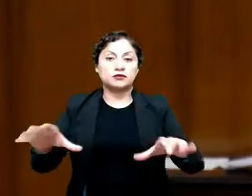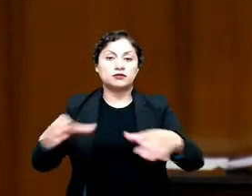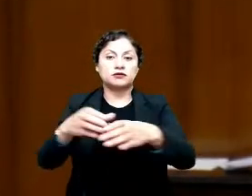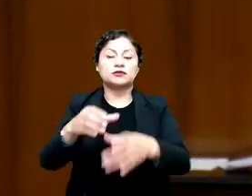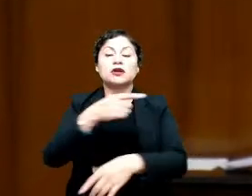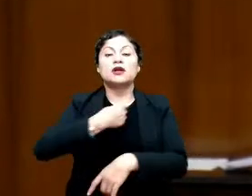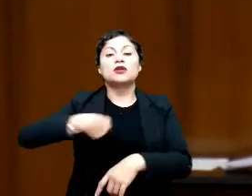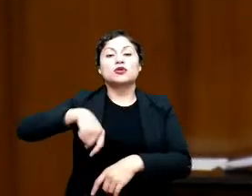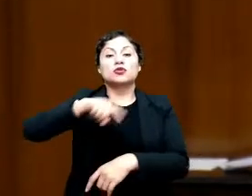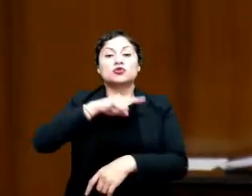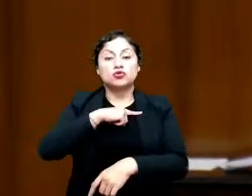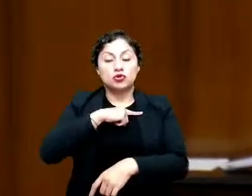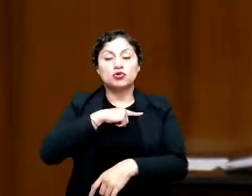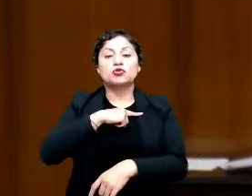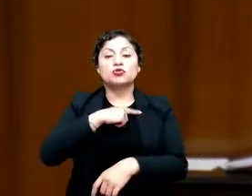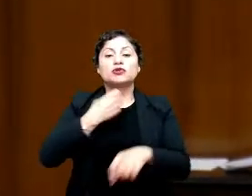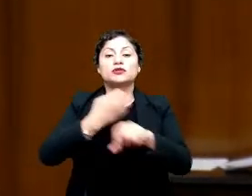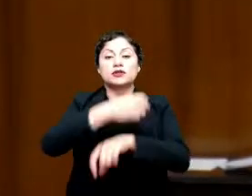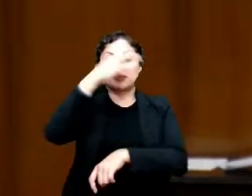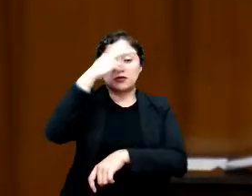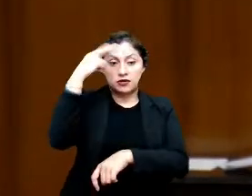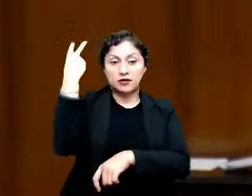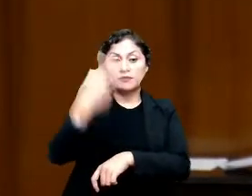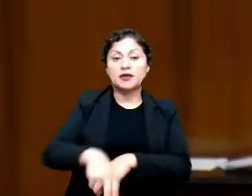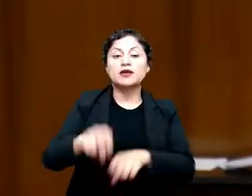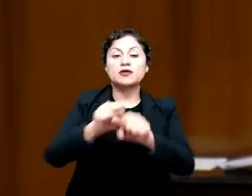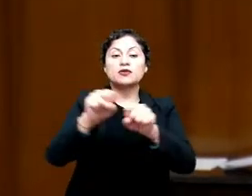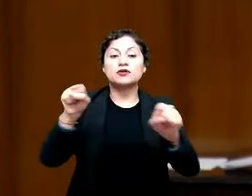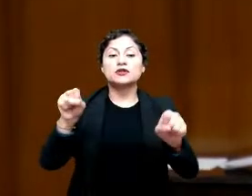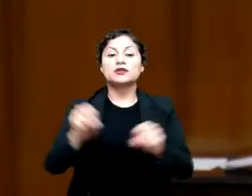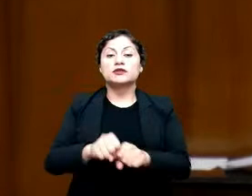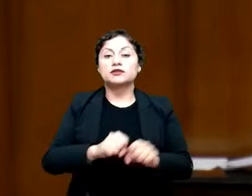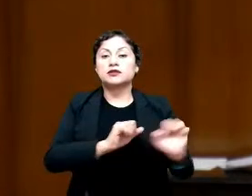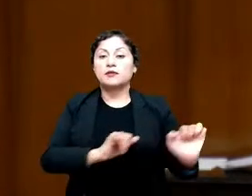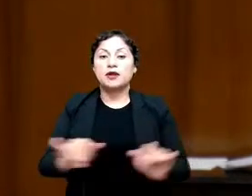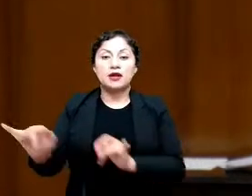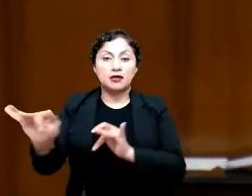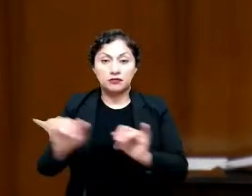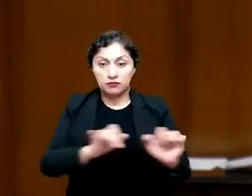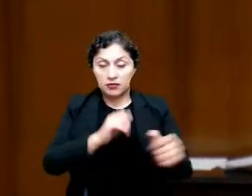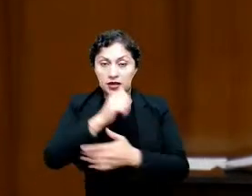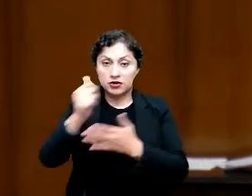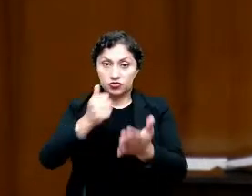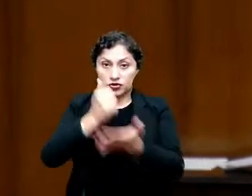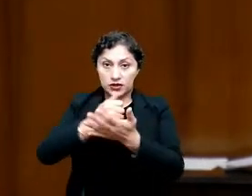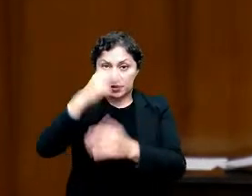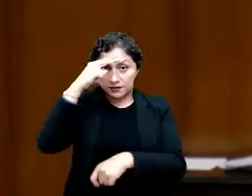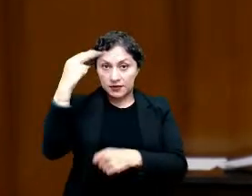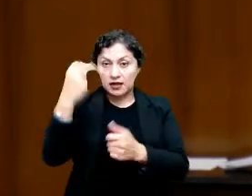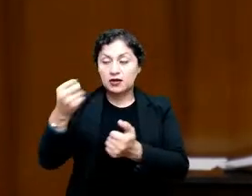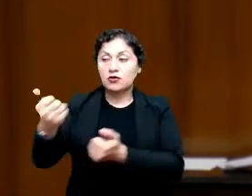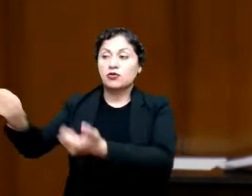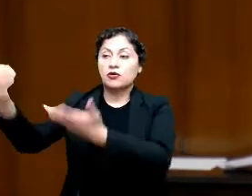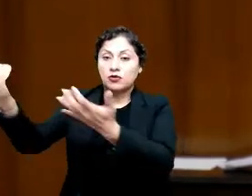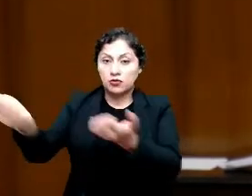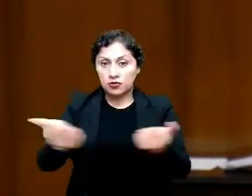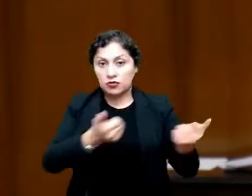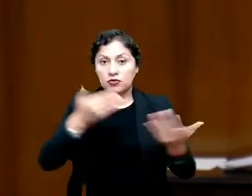entregamos entre el sistema de movilidad a la Ciudad de México todos los días y recogemos todos los días a más